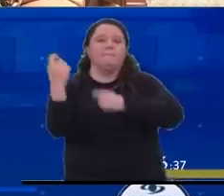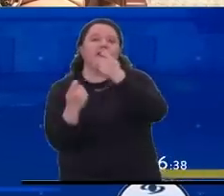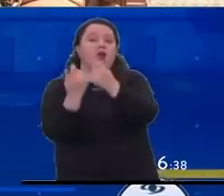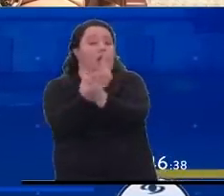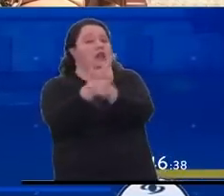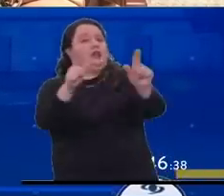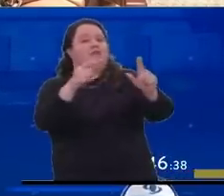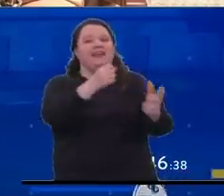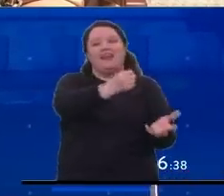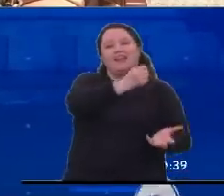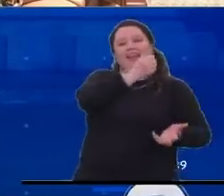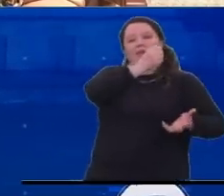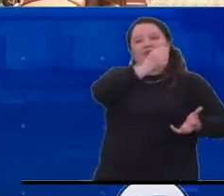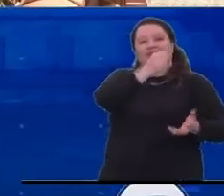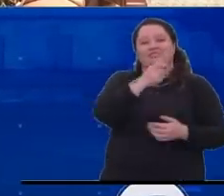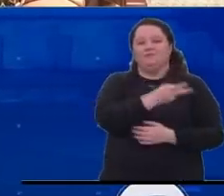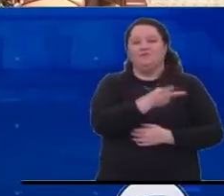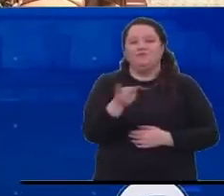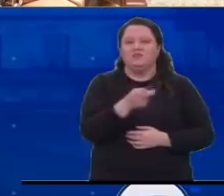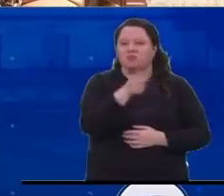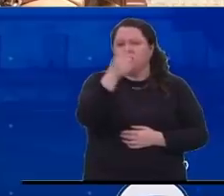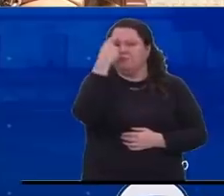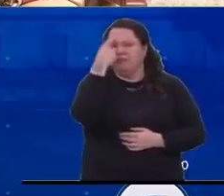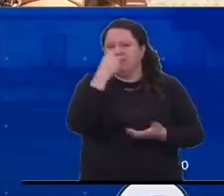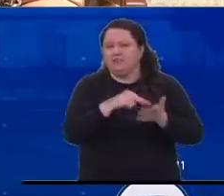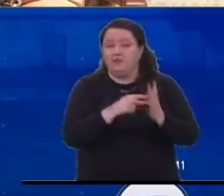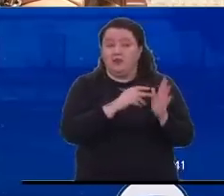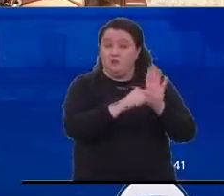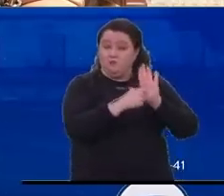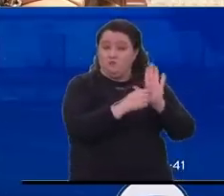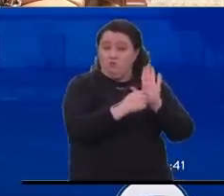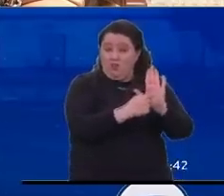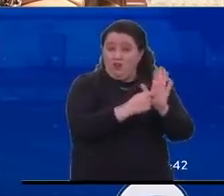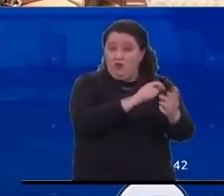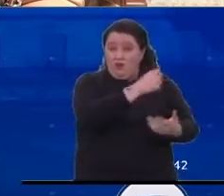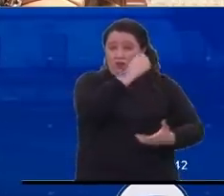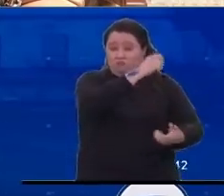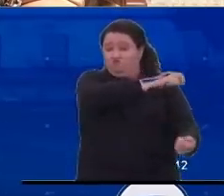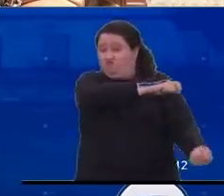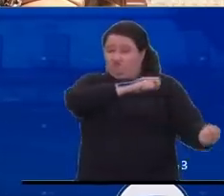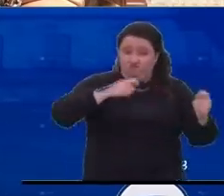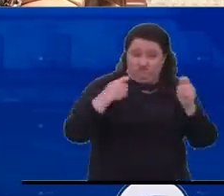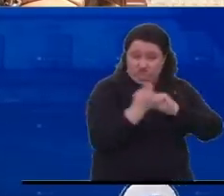capitalismo, ¿qué representa para ustedes? ¿Van a cambiar el modelo?